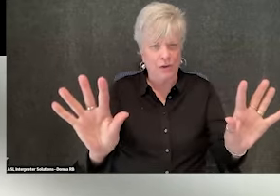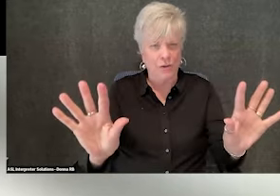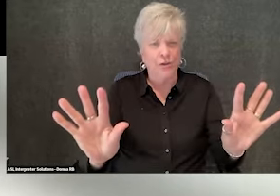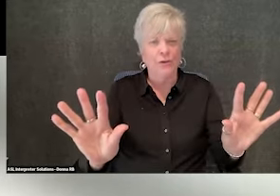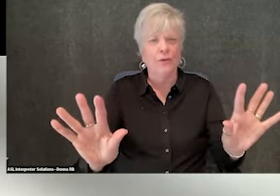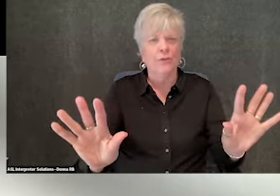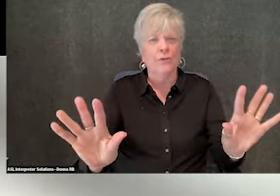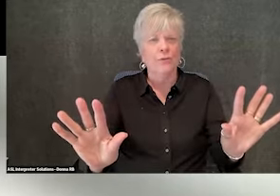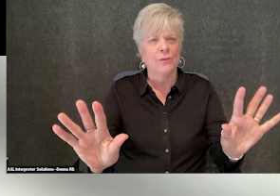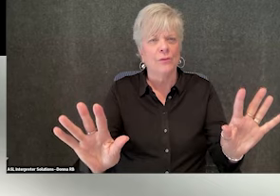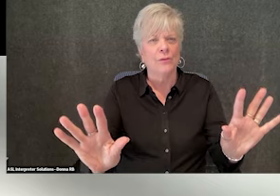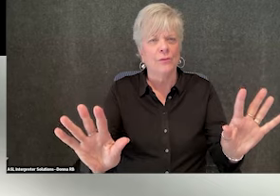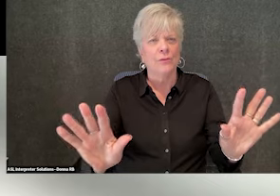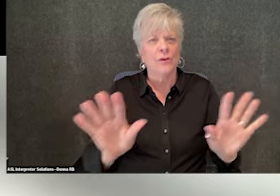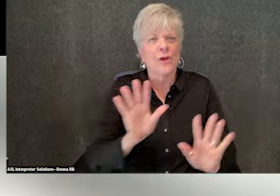está muy claro